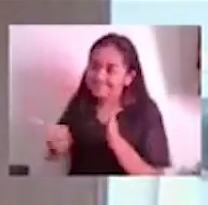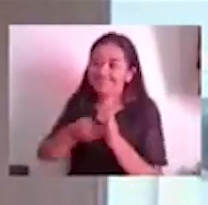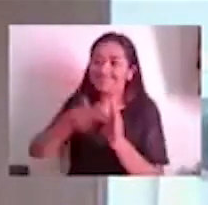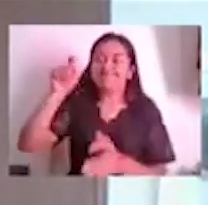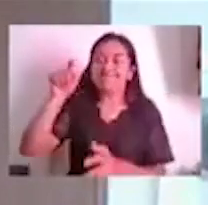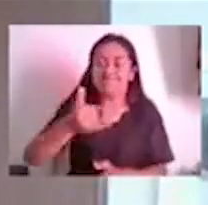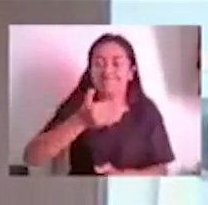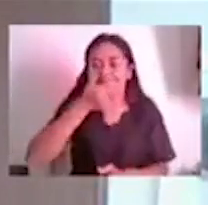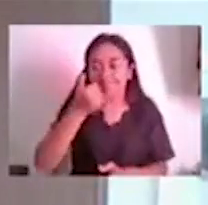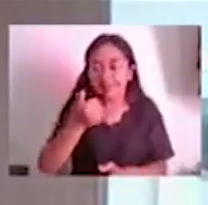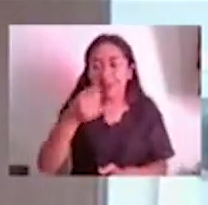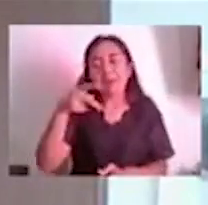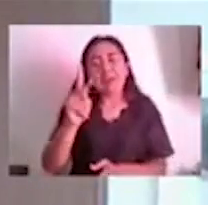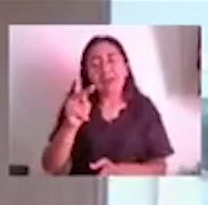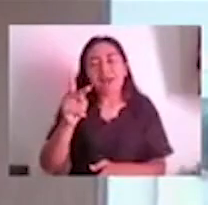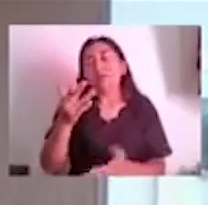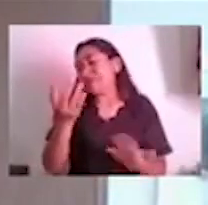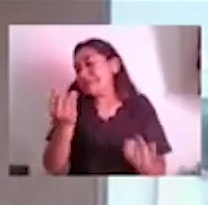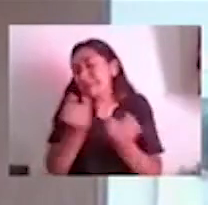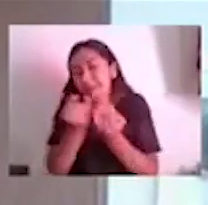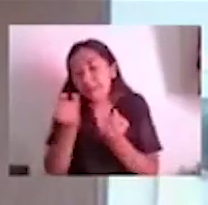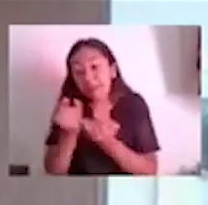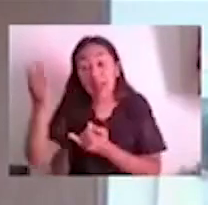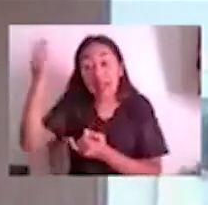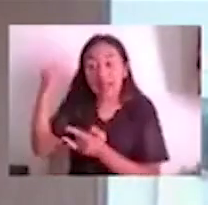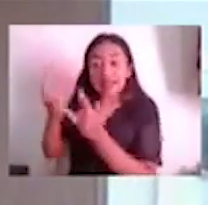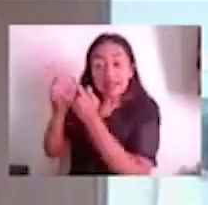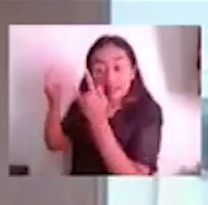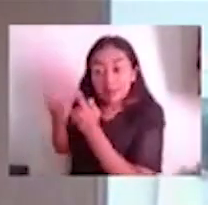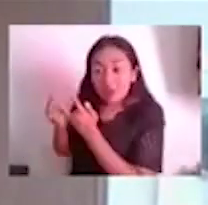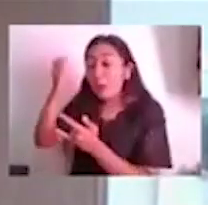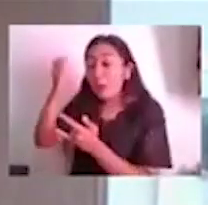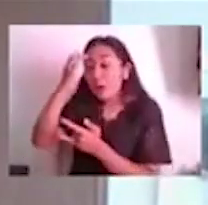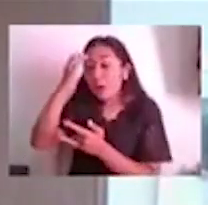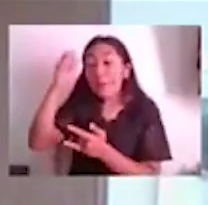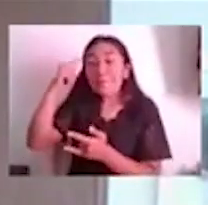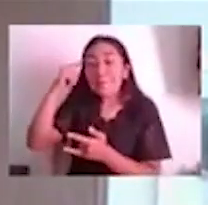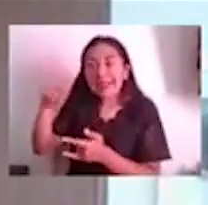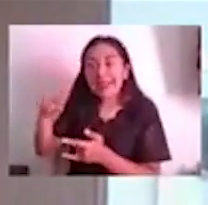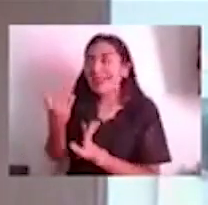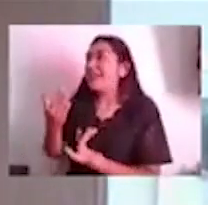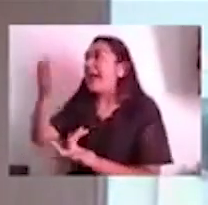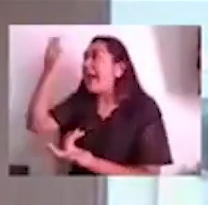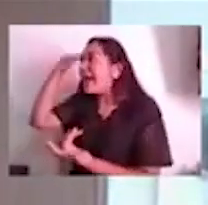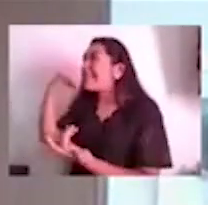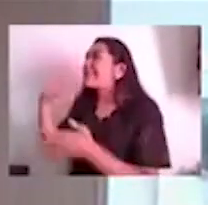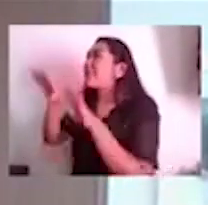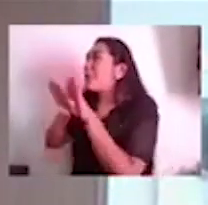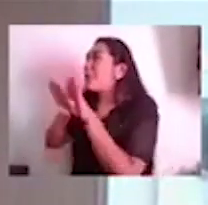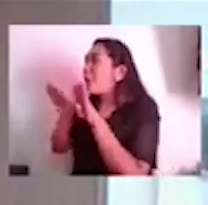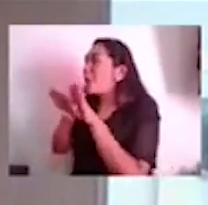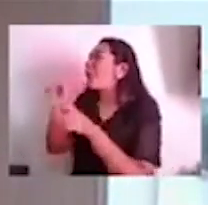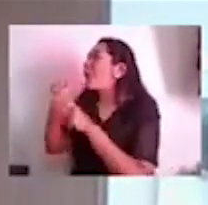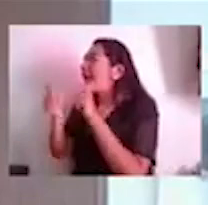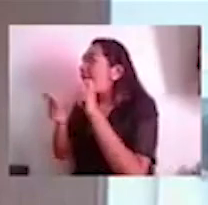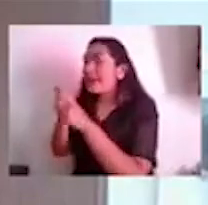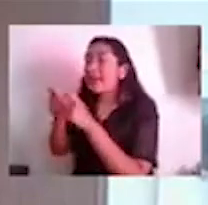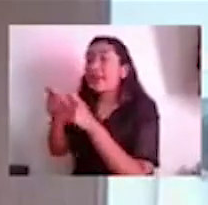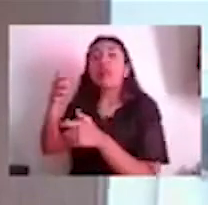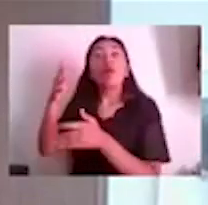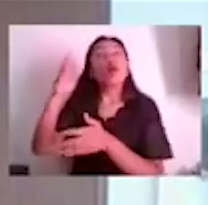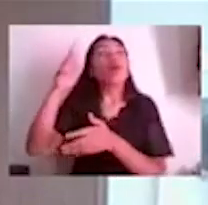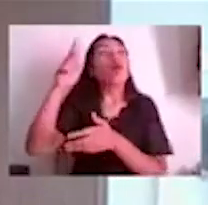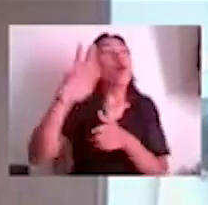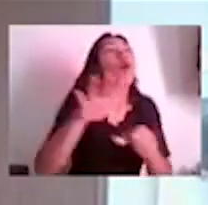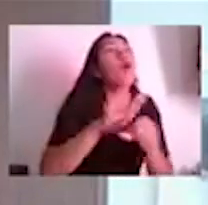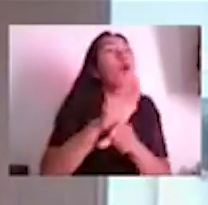para fortalecer nuestra identidad, para saber no solo quiénes somos, sino a dónde vamos, ¿no? Y yo recuerdo una frase